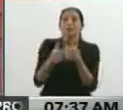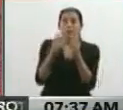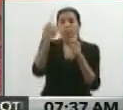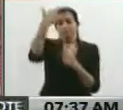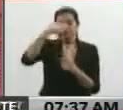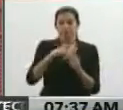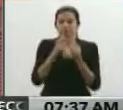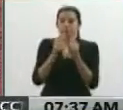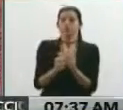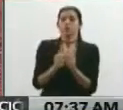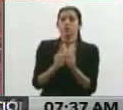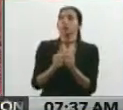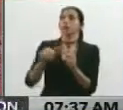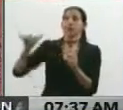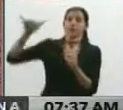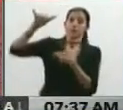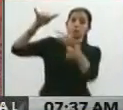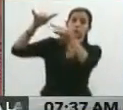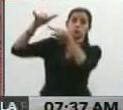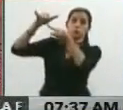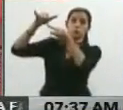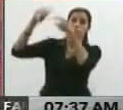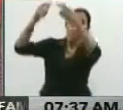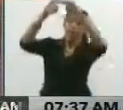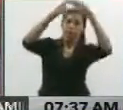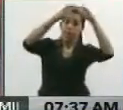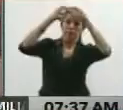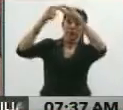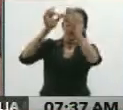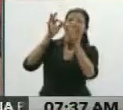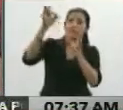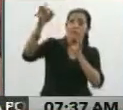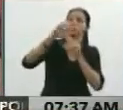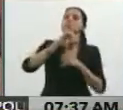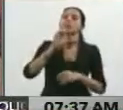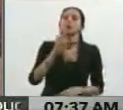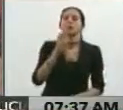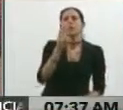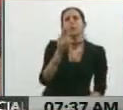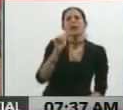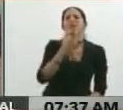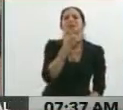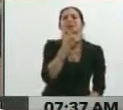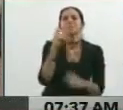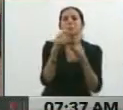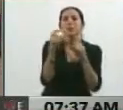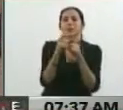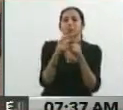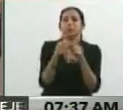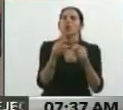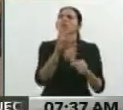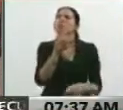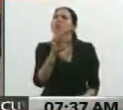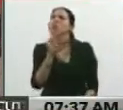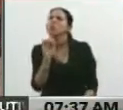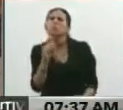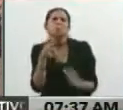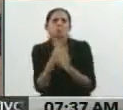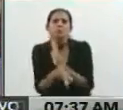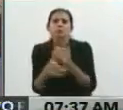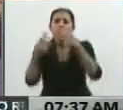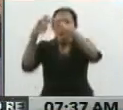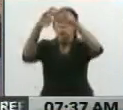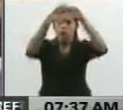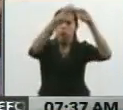una aeronave tripulada remotamente sus siglas en inglés rp a través de un dron y pregunta qué es eso es son una aeronave